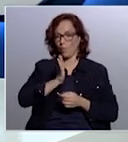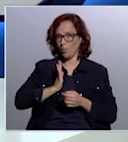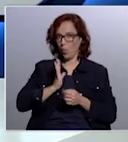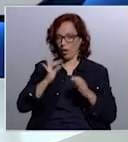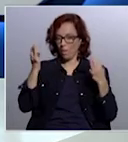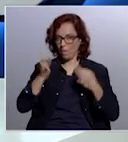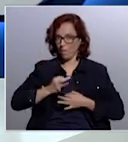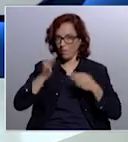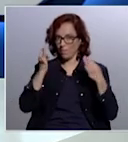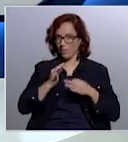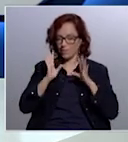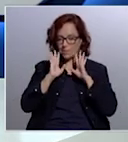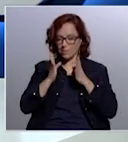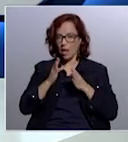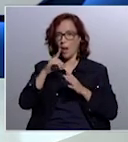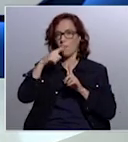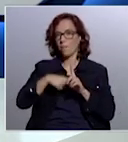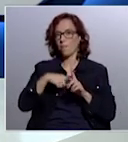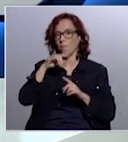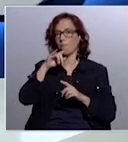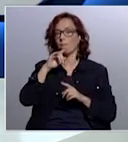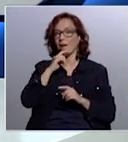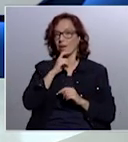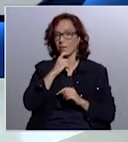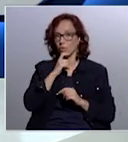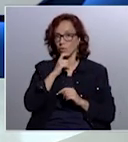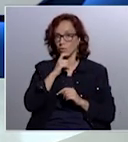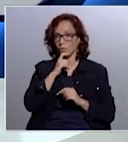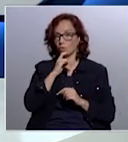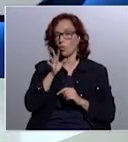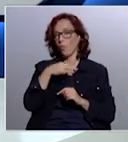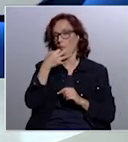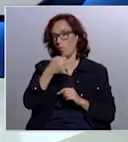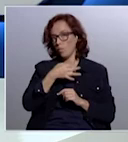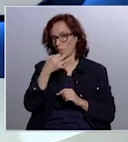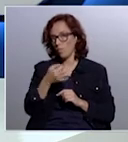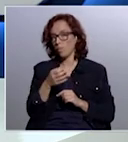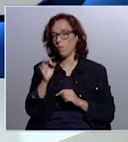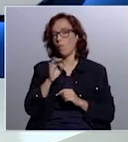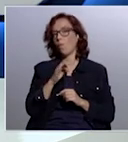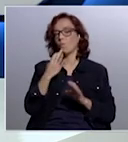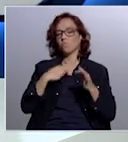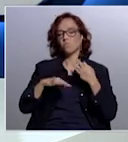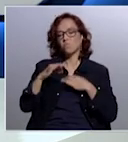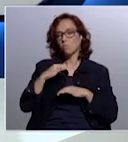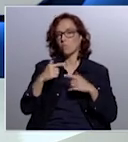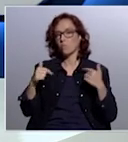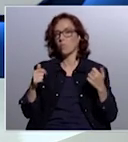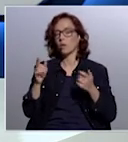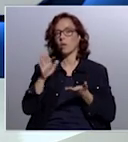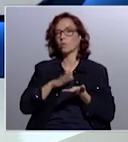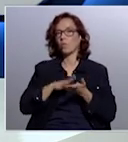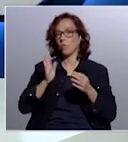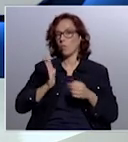lanzamiento especial el cada mes de marzo en la sala de graus tiene con monólogos con dramaturgia de mujeres o con temas de género